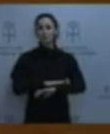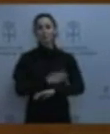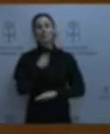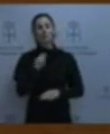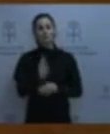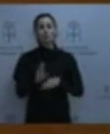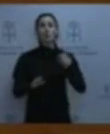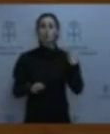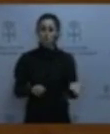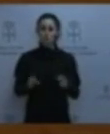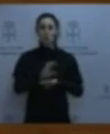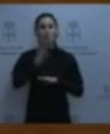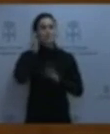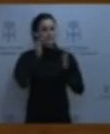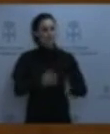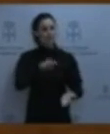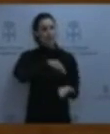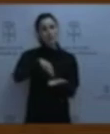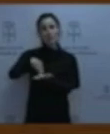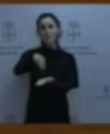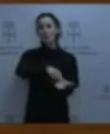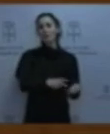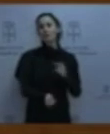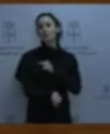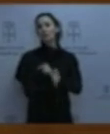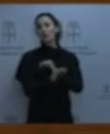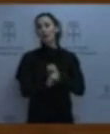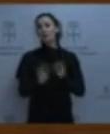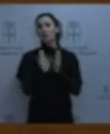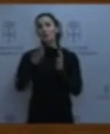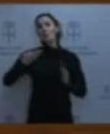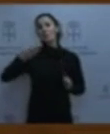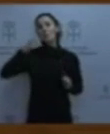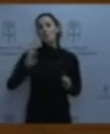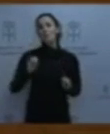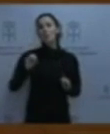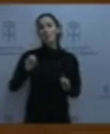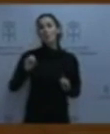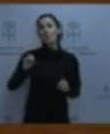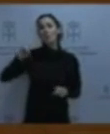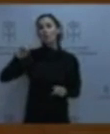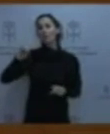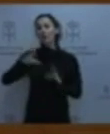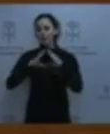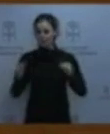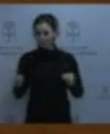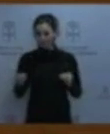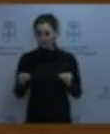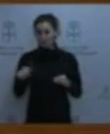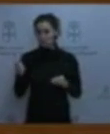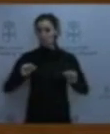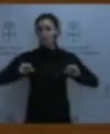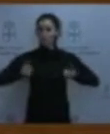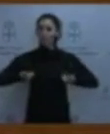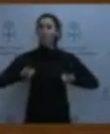portavoz, a la consejera de Hacienda aquí presentes, una pista, el boletín oficial del Parlamento andaluz, para que sepan cómo se empieza a